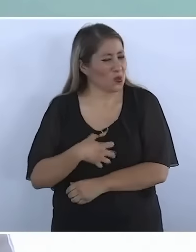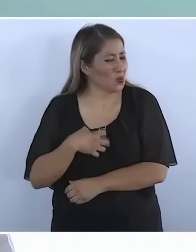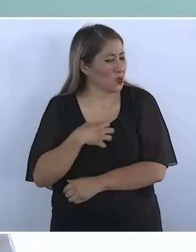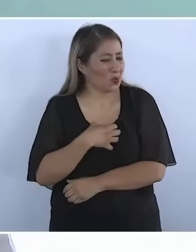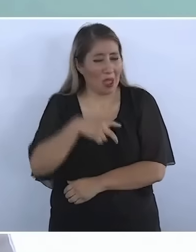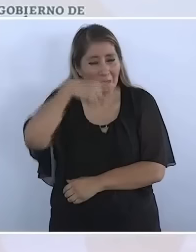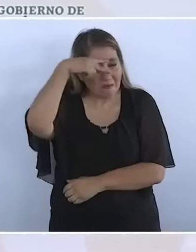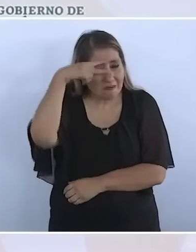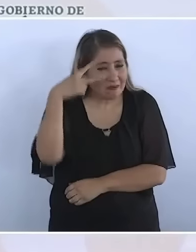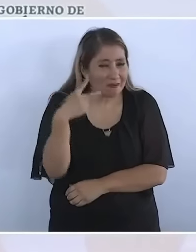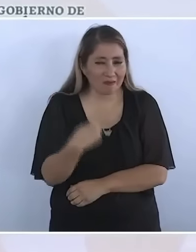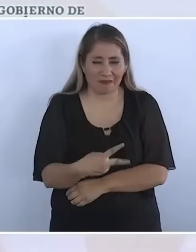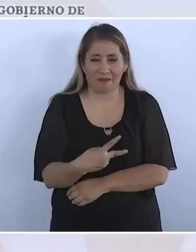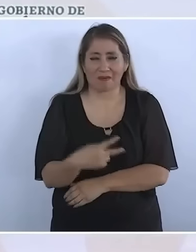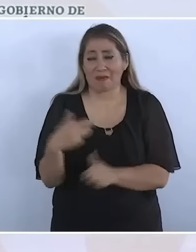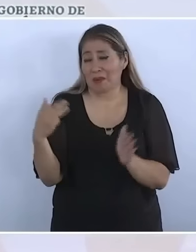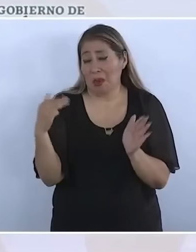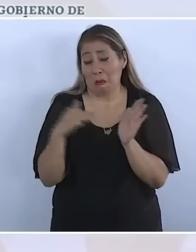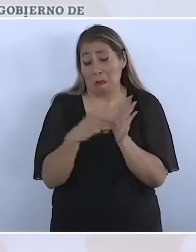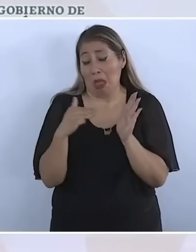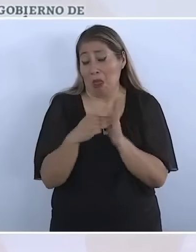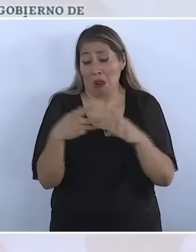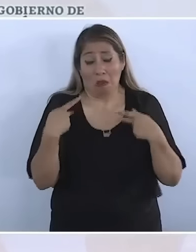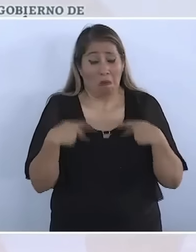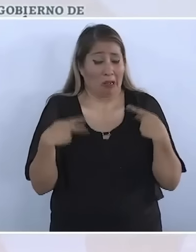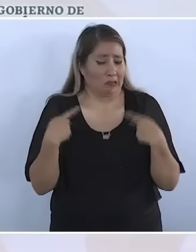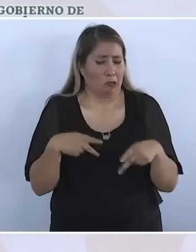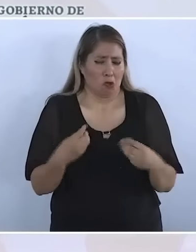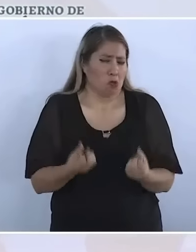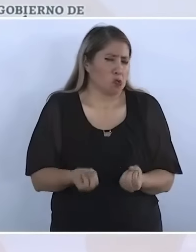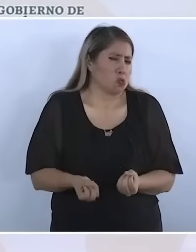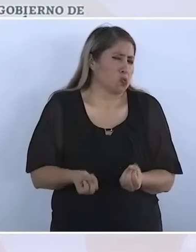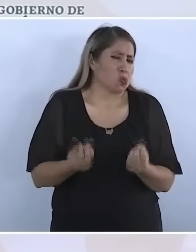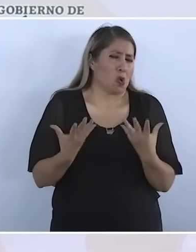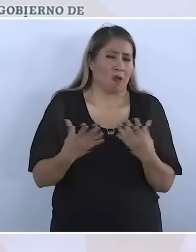de mexicanos. Es un ejemplo que se está